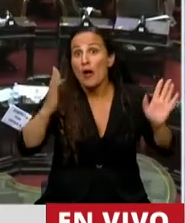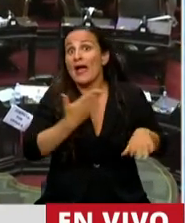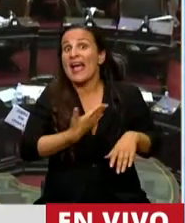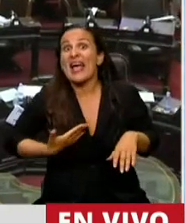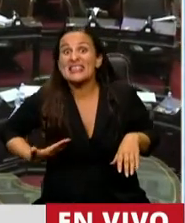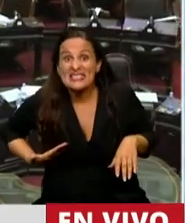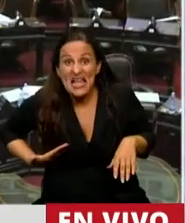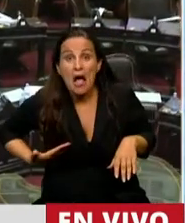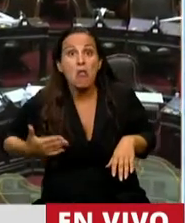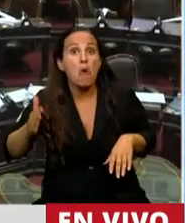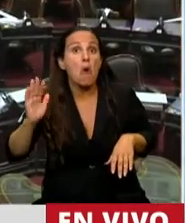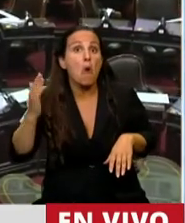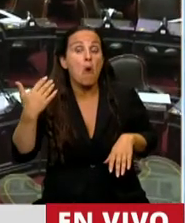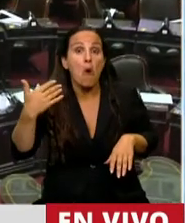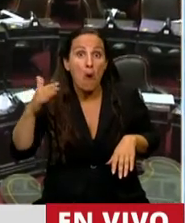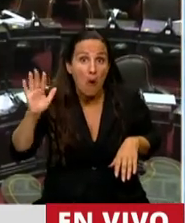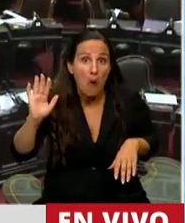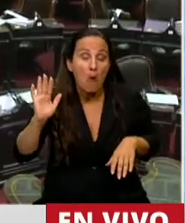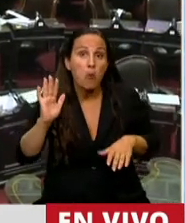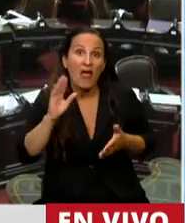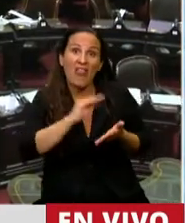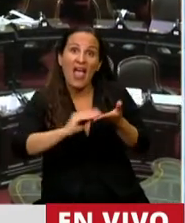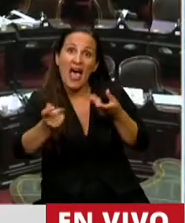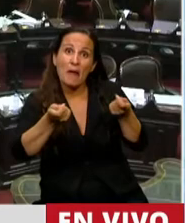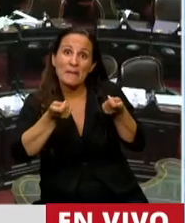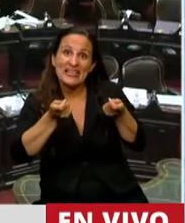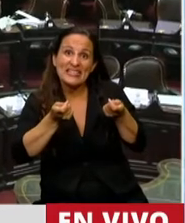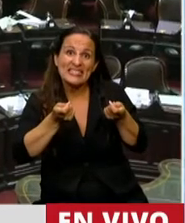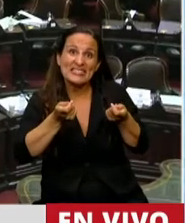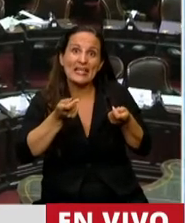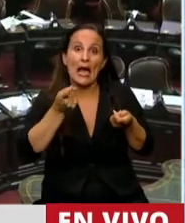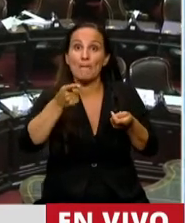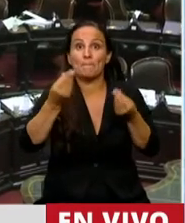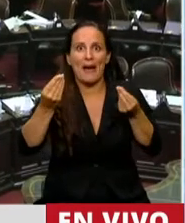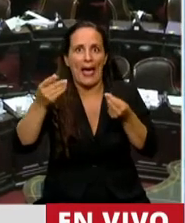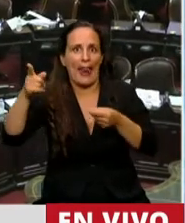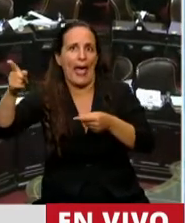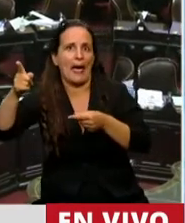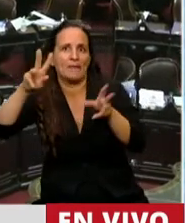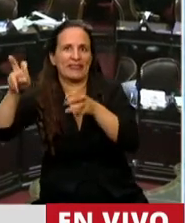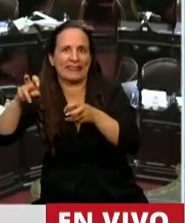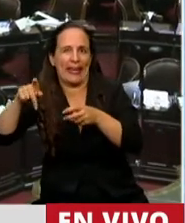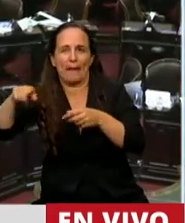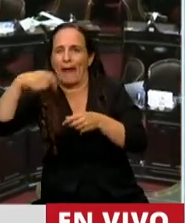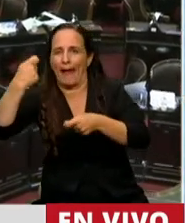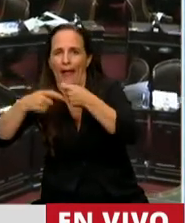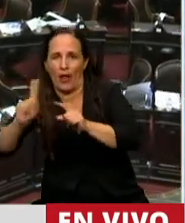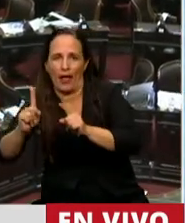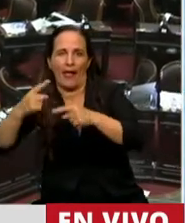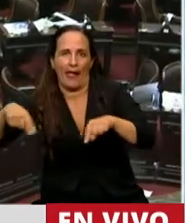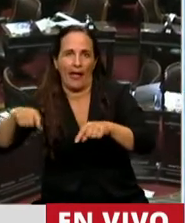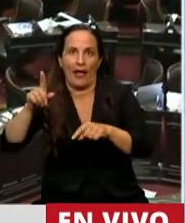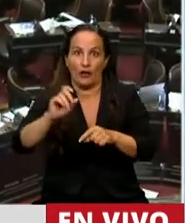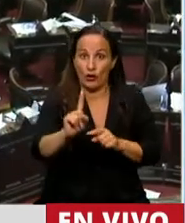la capacidad para además administrar de que no sean por actividades ilícitas, en la letra está y lo